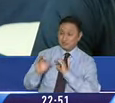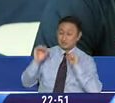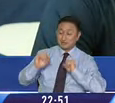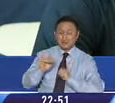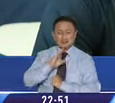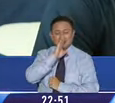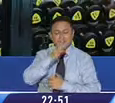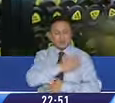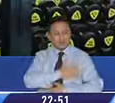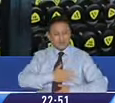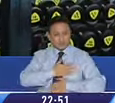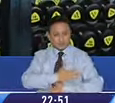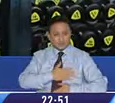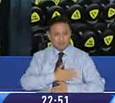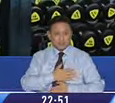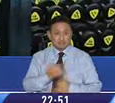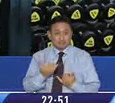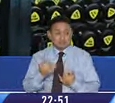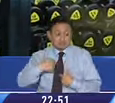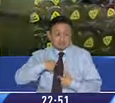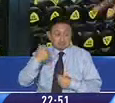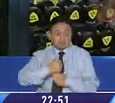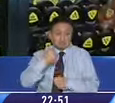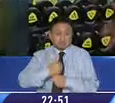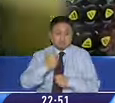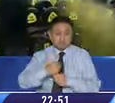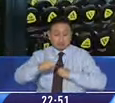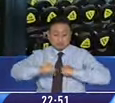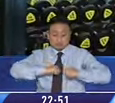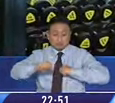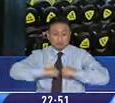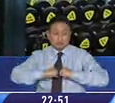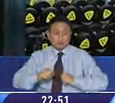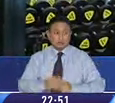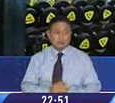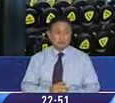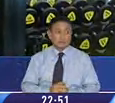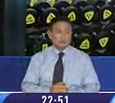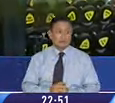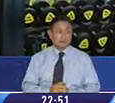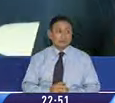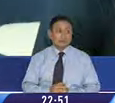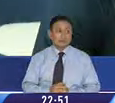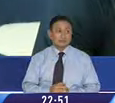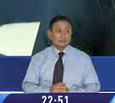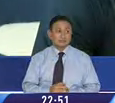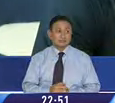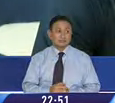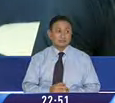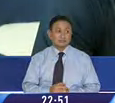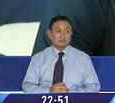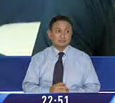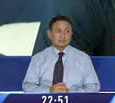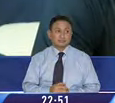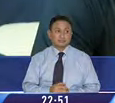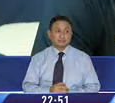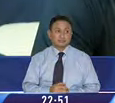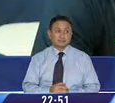disfrutamos mucho y creo que el trabajo que hemos hecho nos ha dado para seguir estando acá